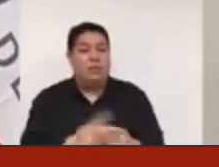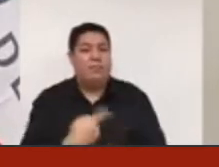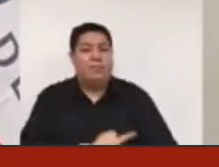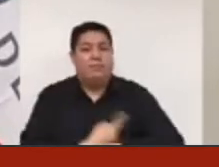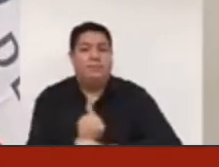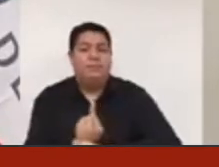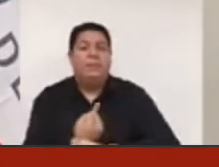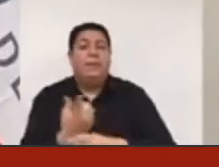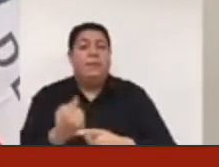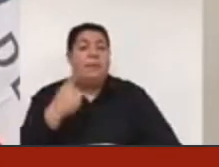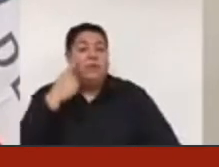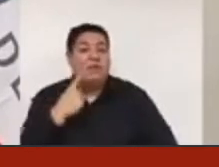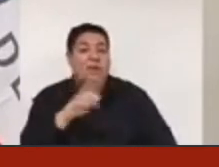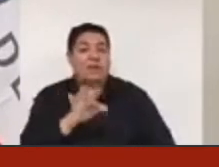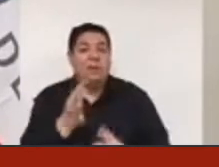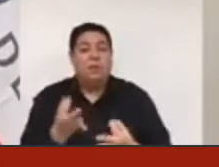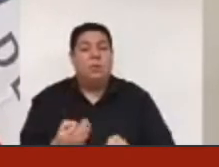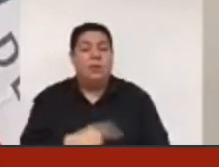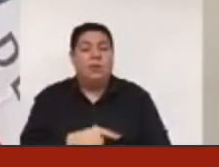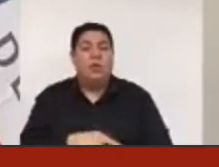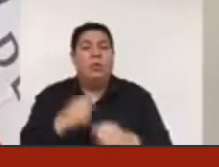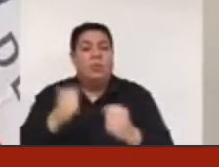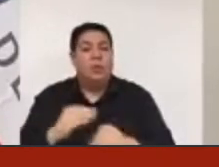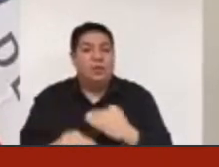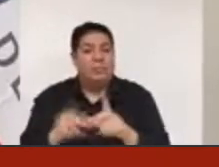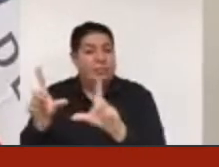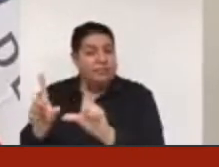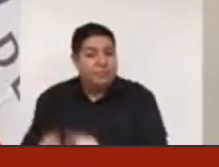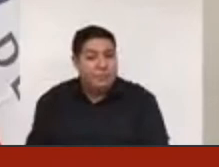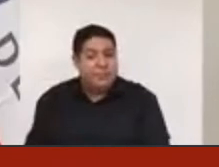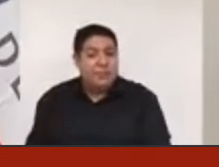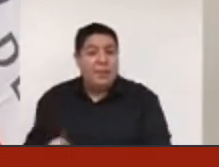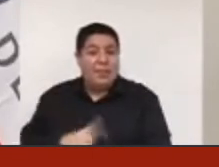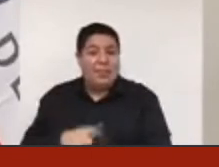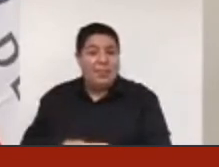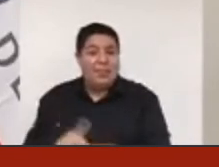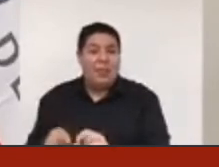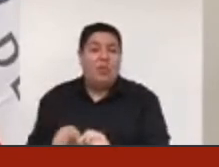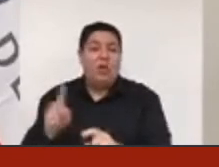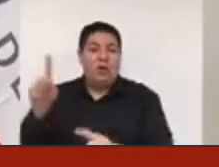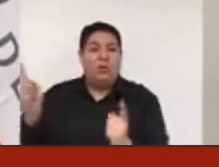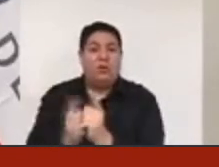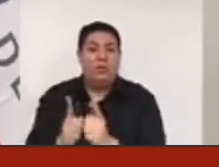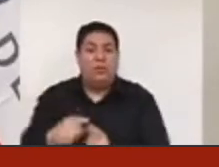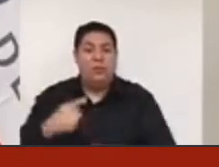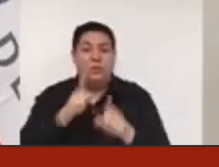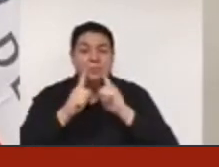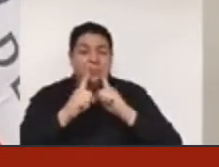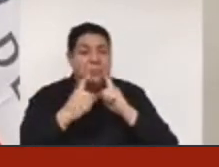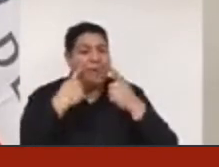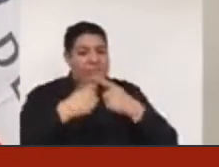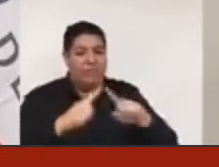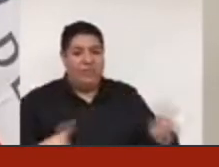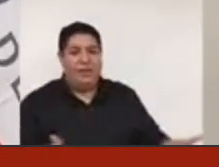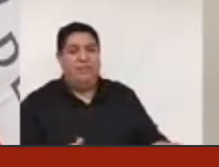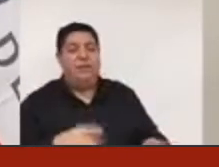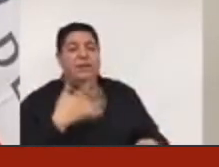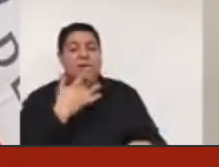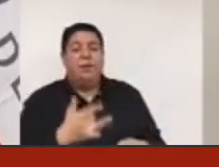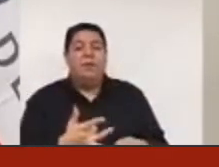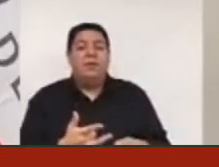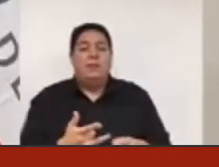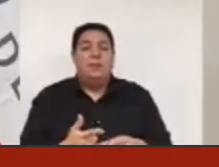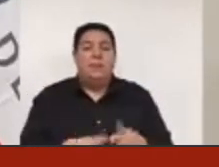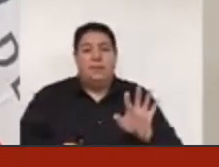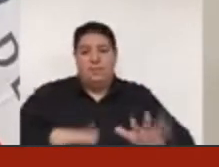ahora con respecto a cuánto se podría disminuir en los resultados los exámenes es muy variable porque va a